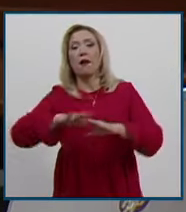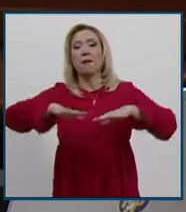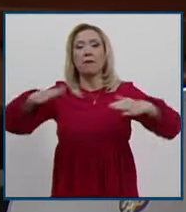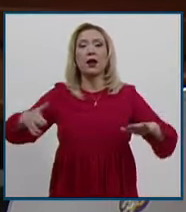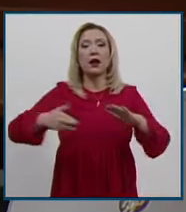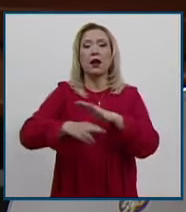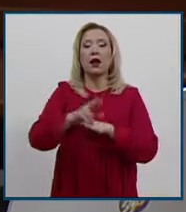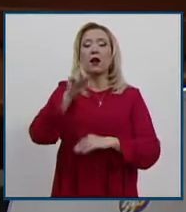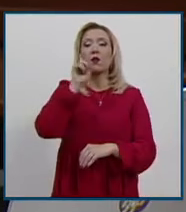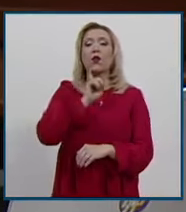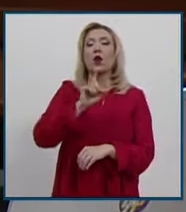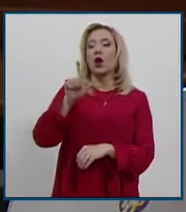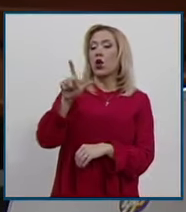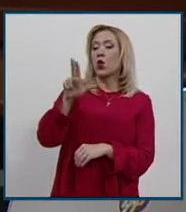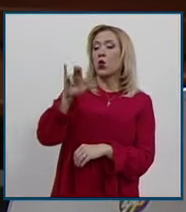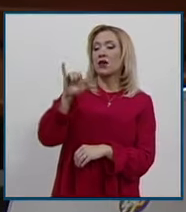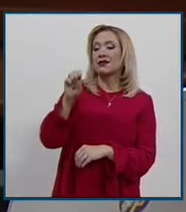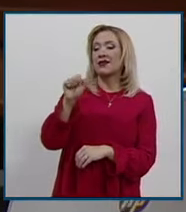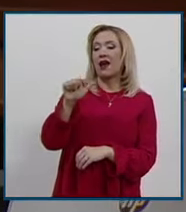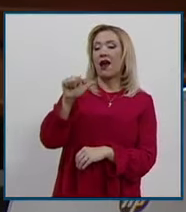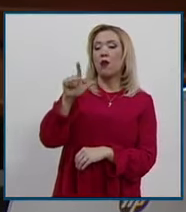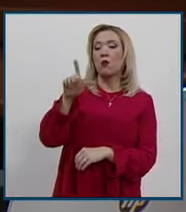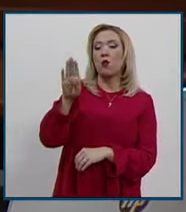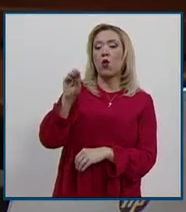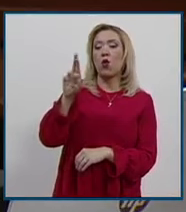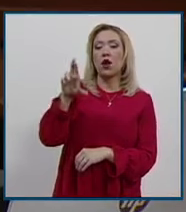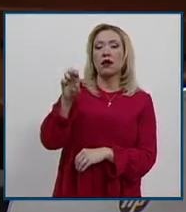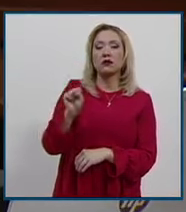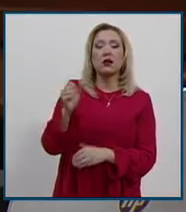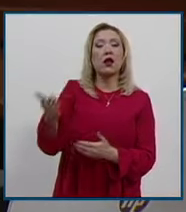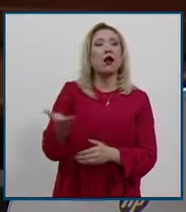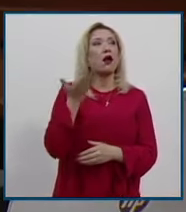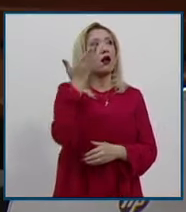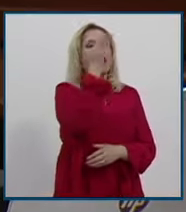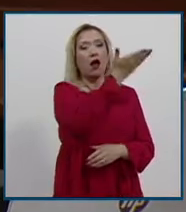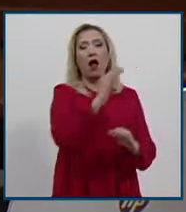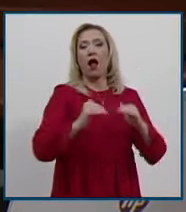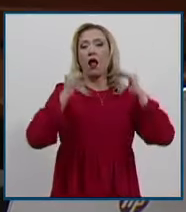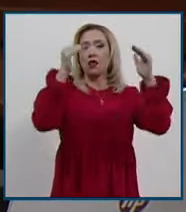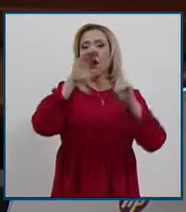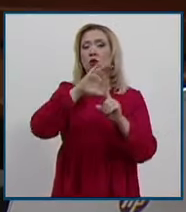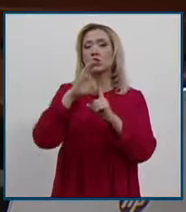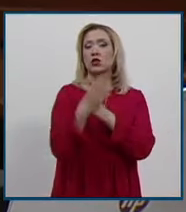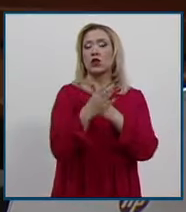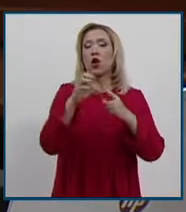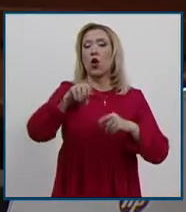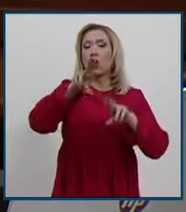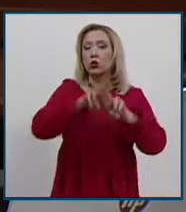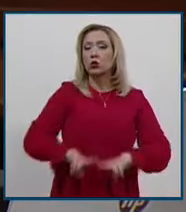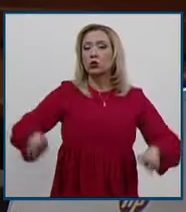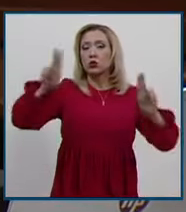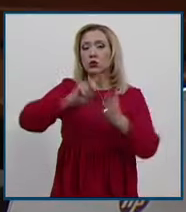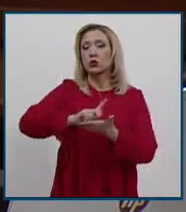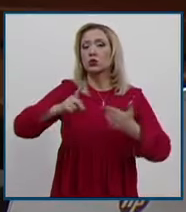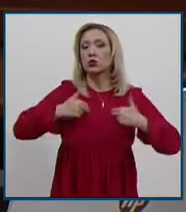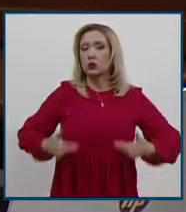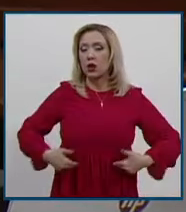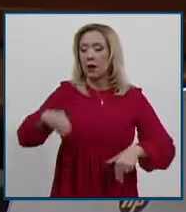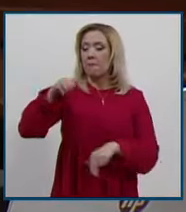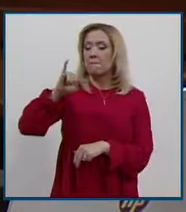María Luisa alvores González a la alta comisionada de Naciones Unidas para los Derechos Humanos